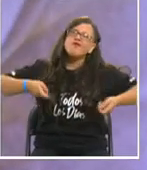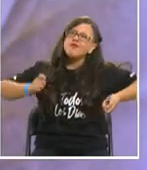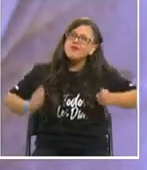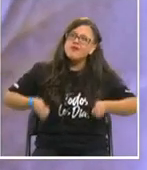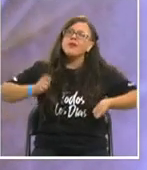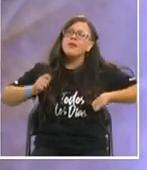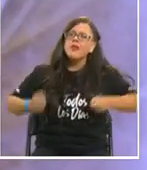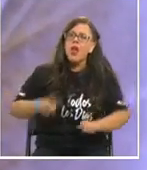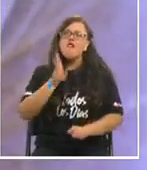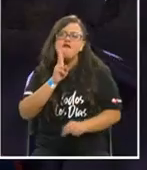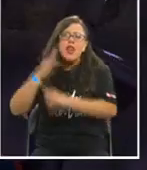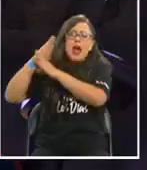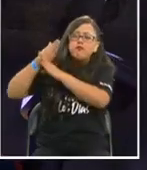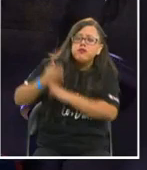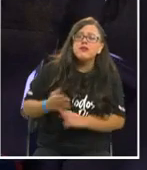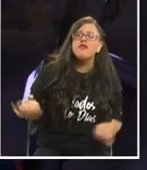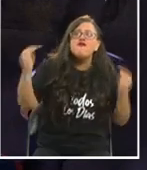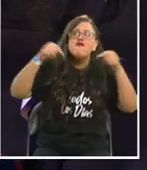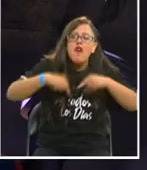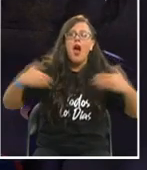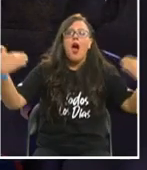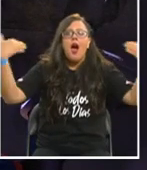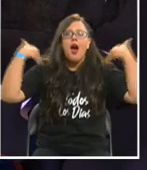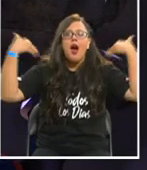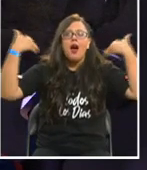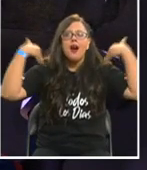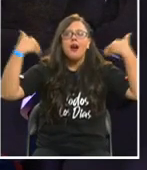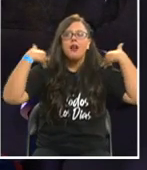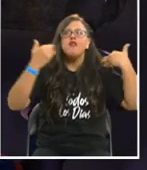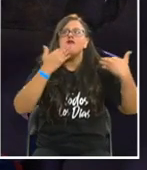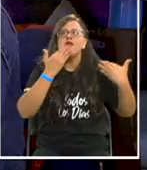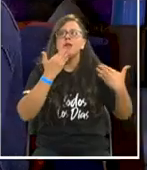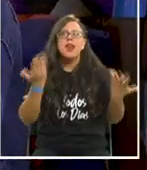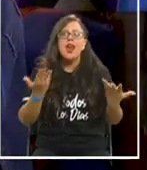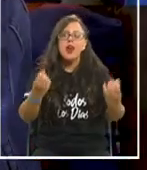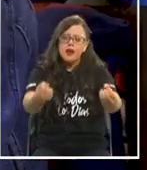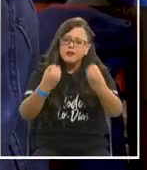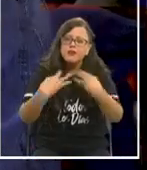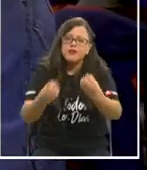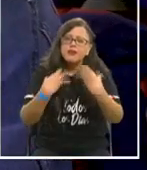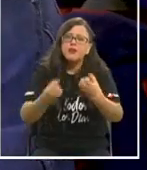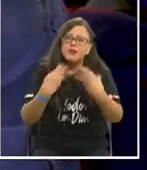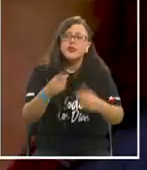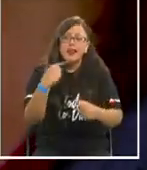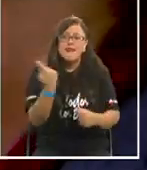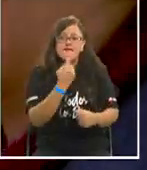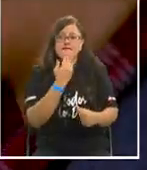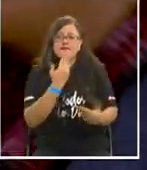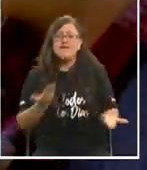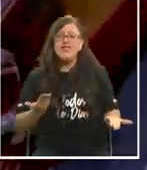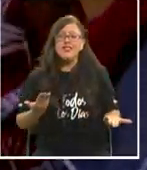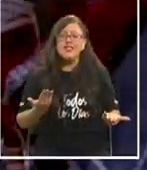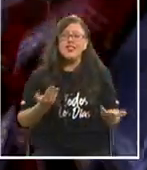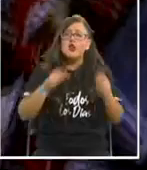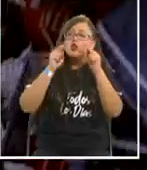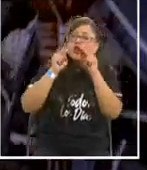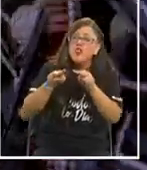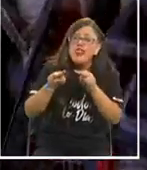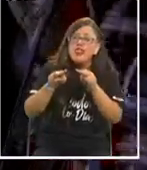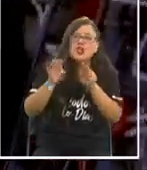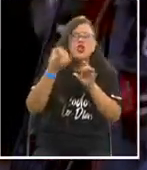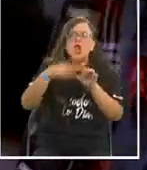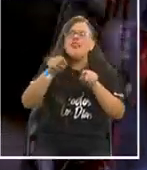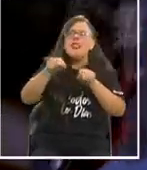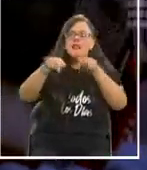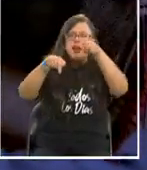Todos los viernes ellos vienen a los ensayos y también se dan el tiempo de también enseñarlo a nosotros. Y ahí tú es esa nueva.